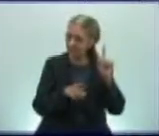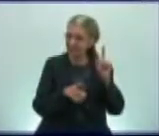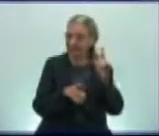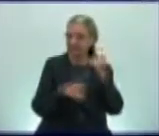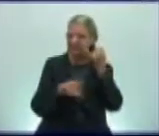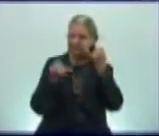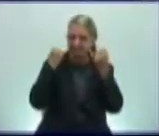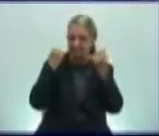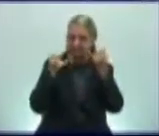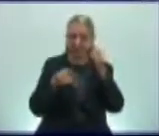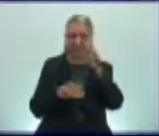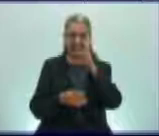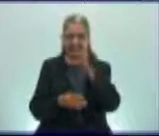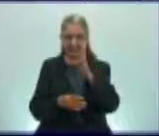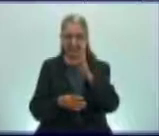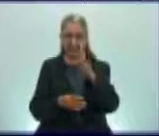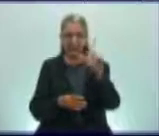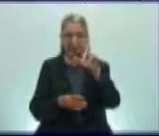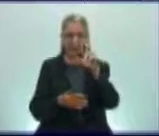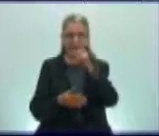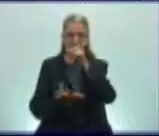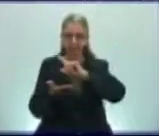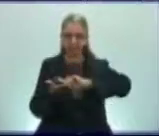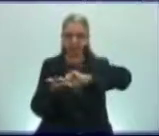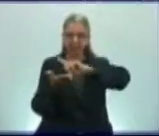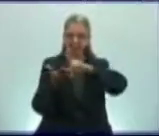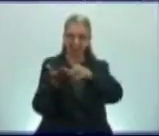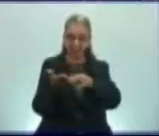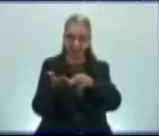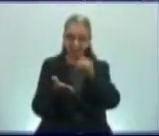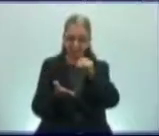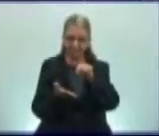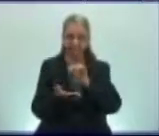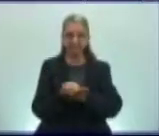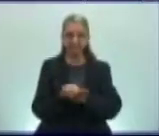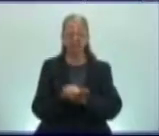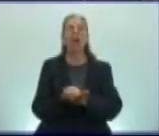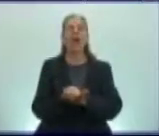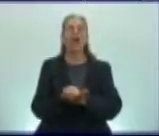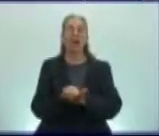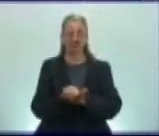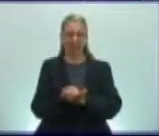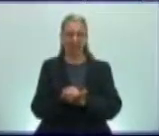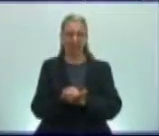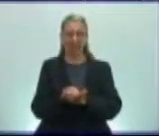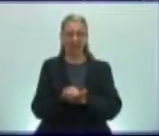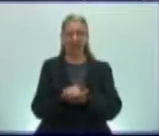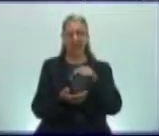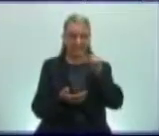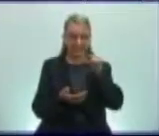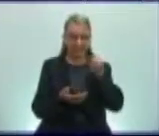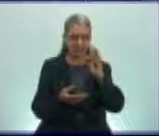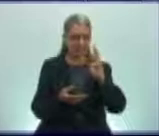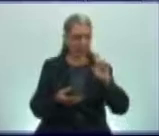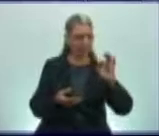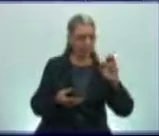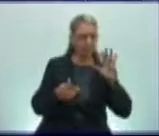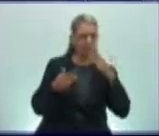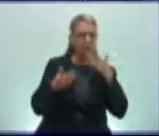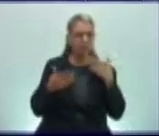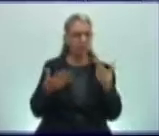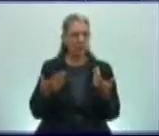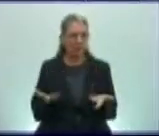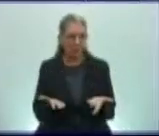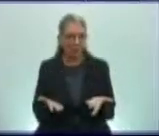Identificamos por B a la longitud del arco. Entonces, utilizamos la expresión